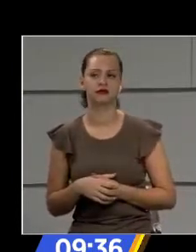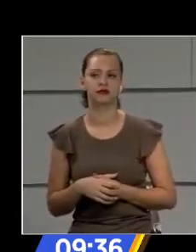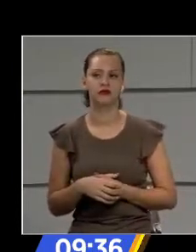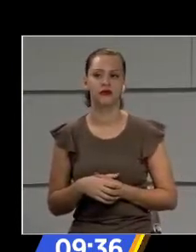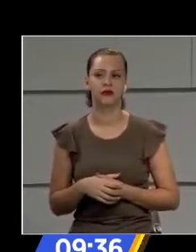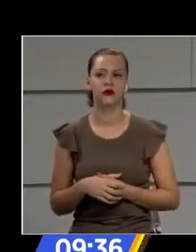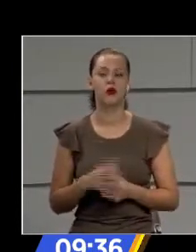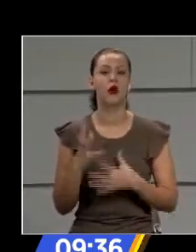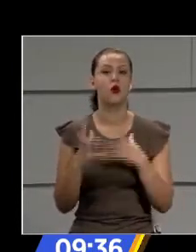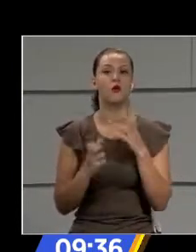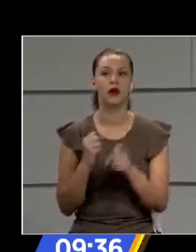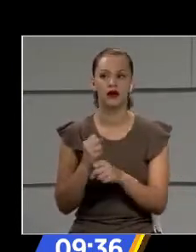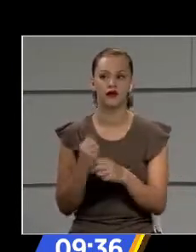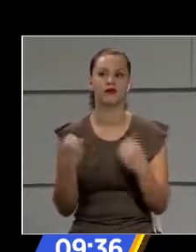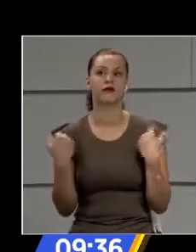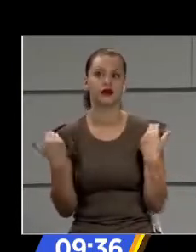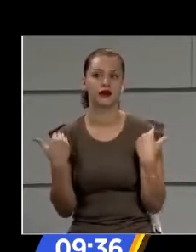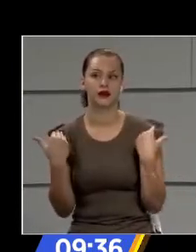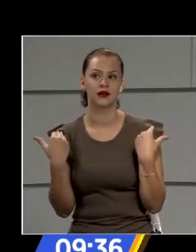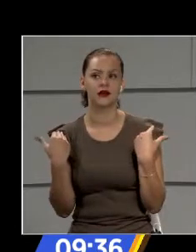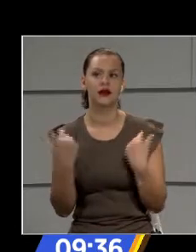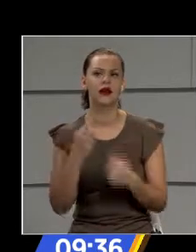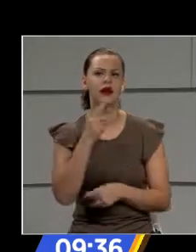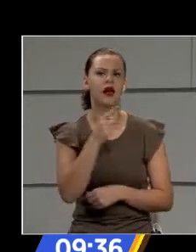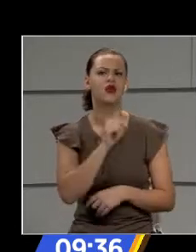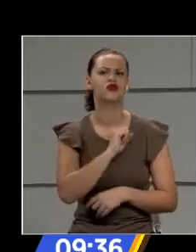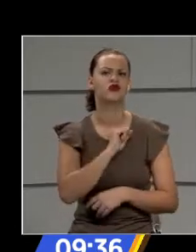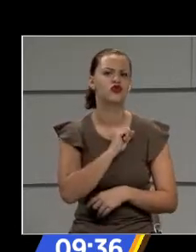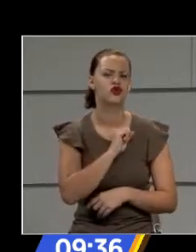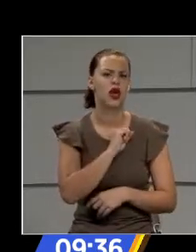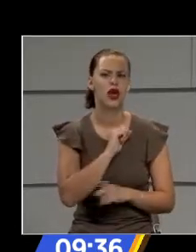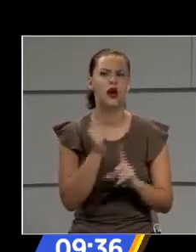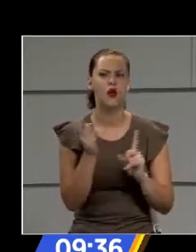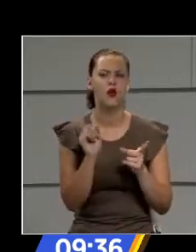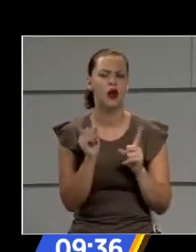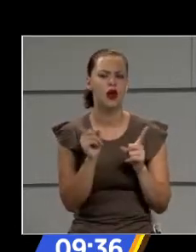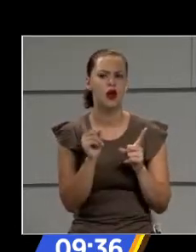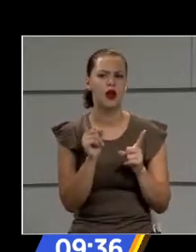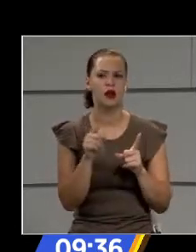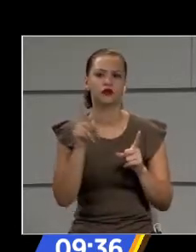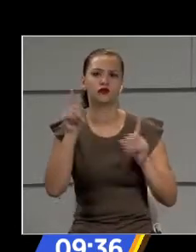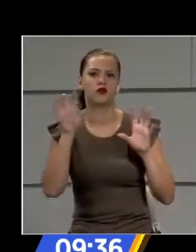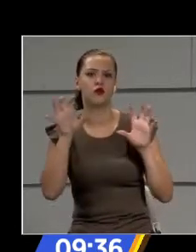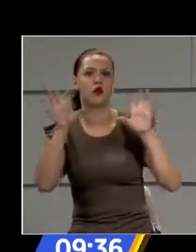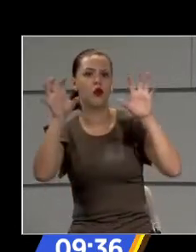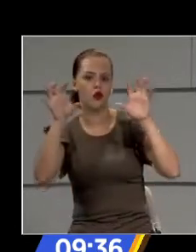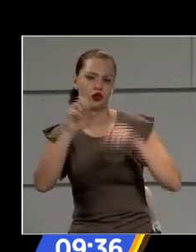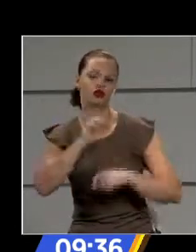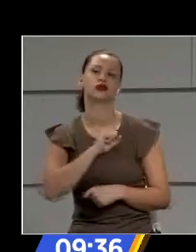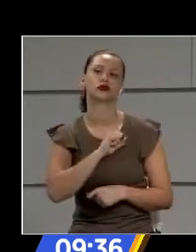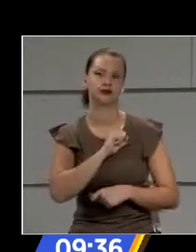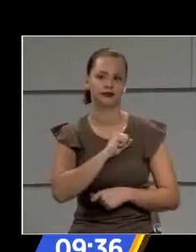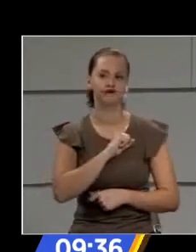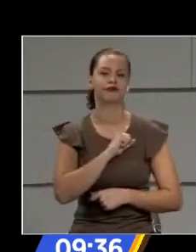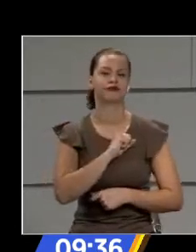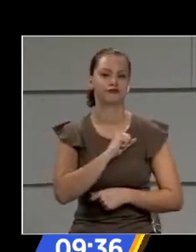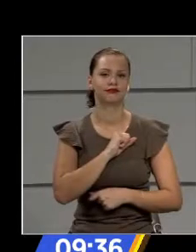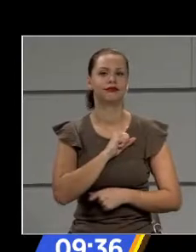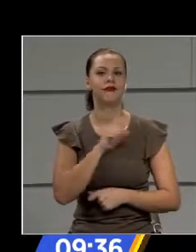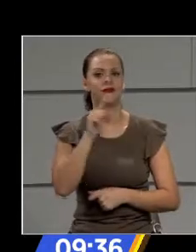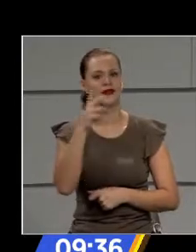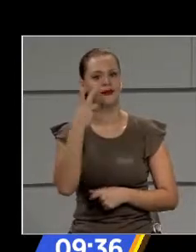cumplir años nos pone felices. ¿Qué lo habrá asustado? ¿Qué nos puede asustar? Un monstruo. El monstruo. Uy, ese se parece al